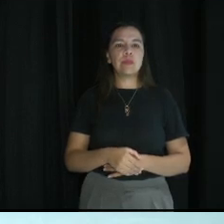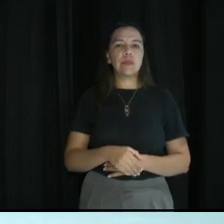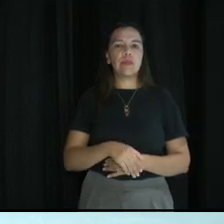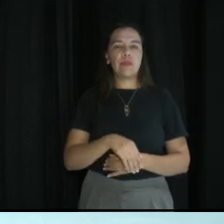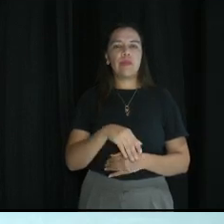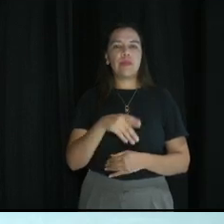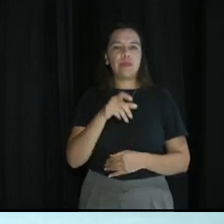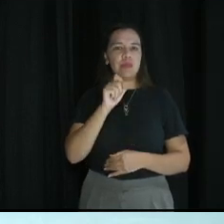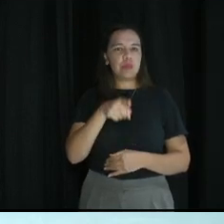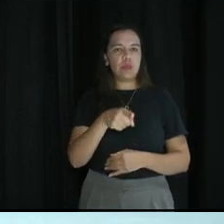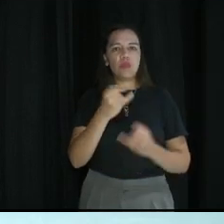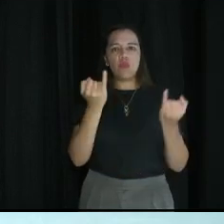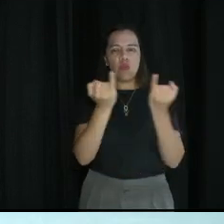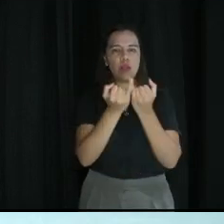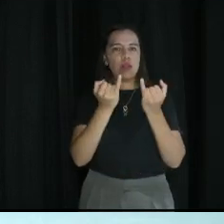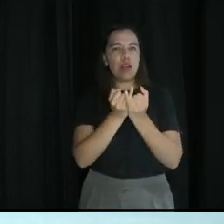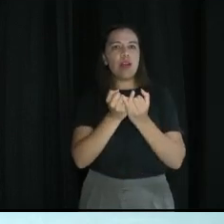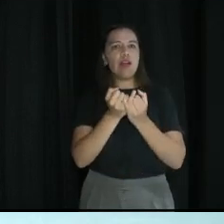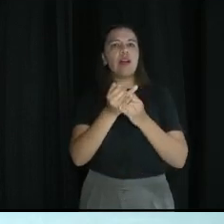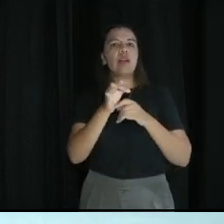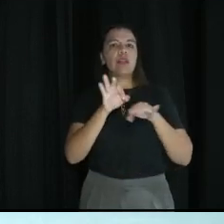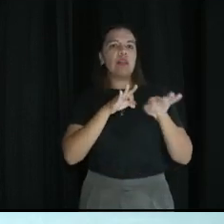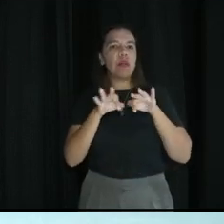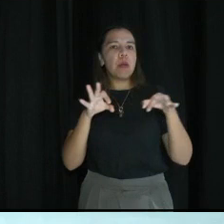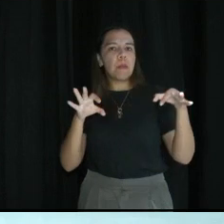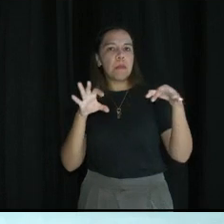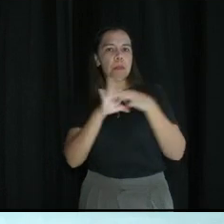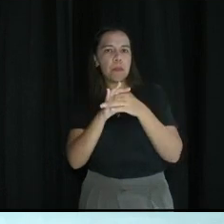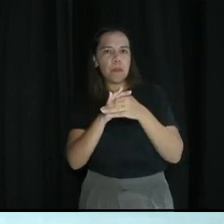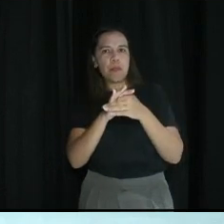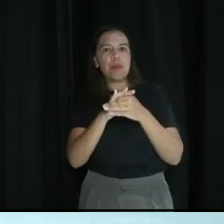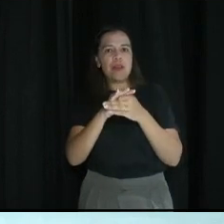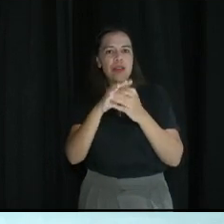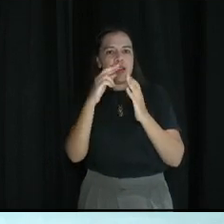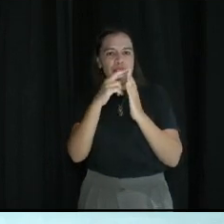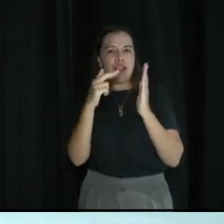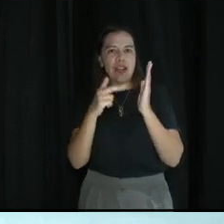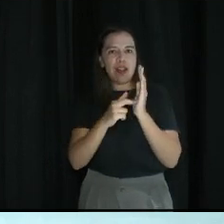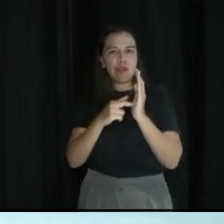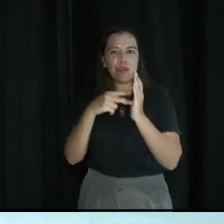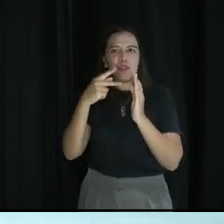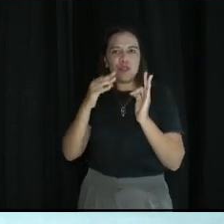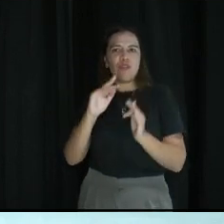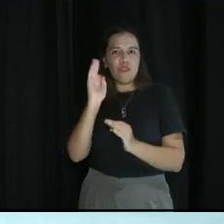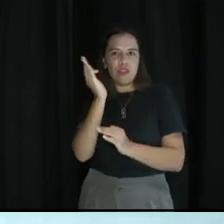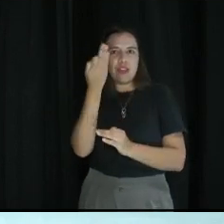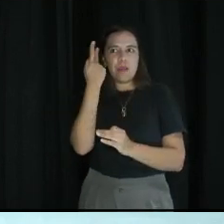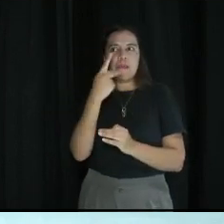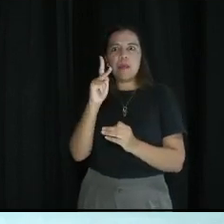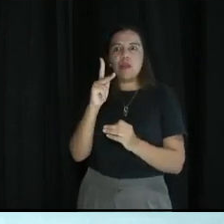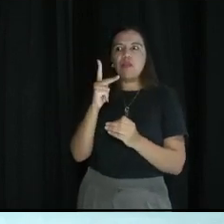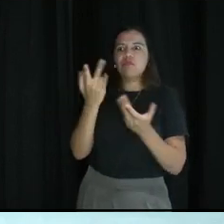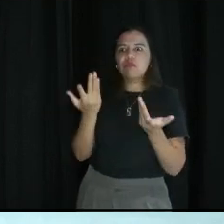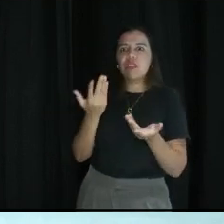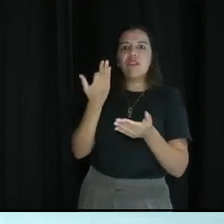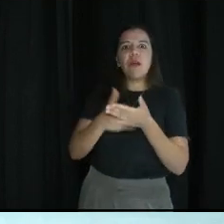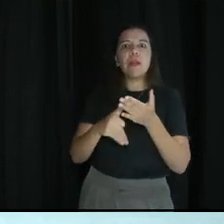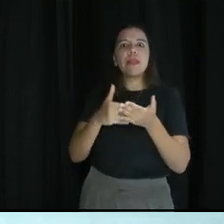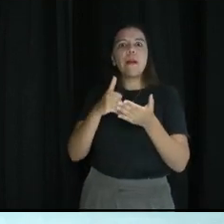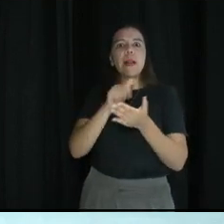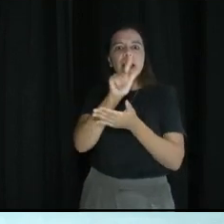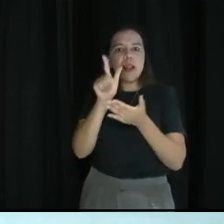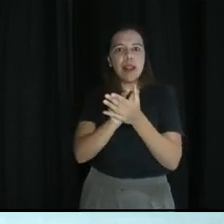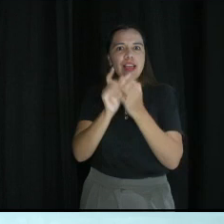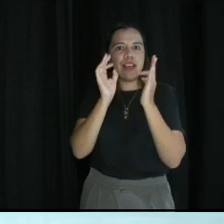trabajaba de una forma apegada al código, pero no tenía un instrumento que pudiera utilizar como apoyo de forma supletoria. No